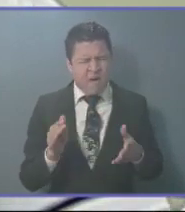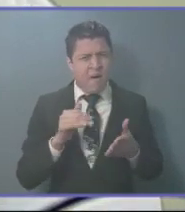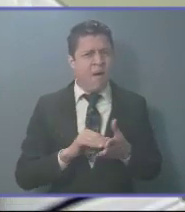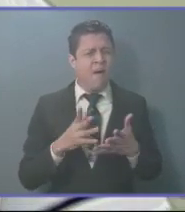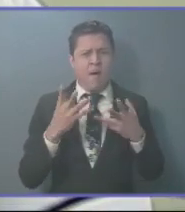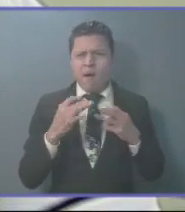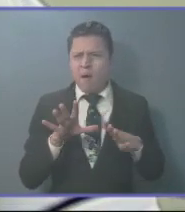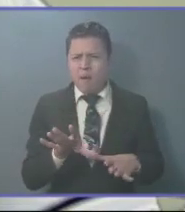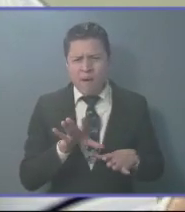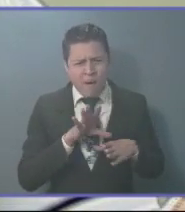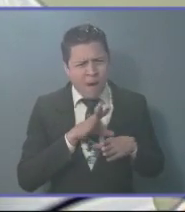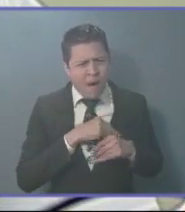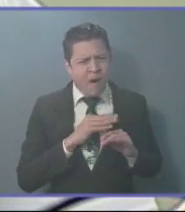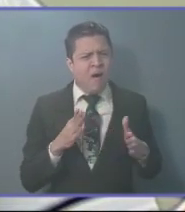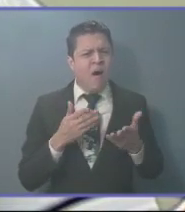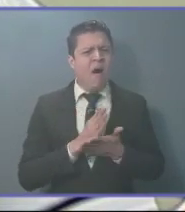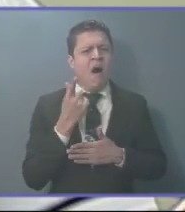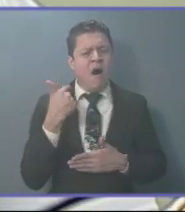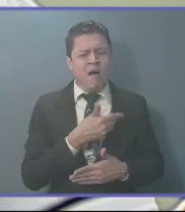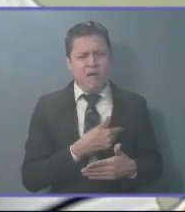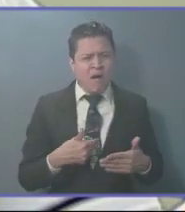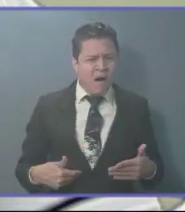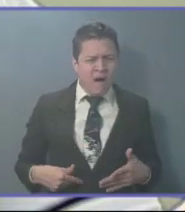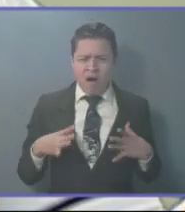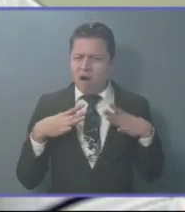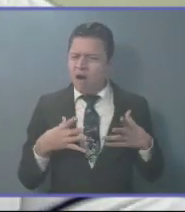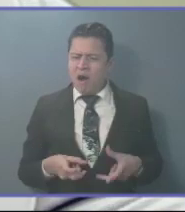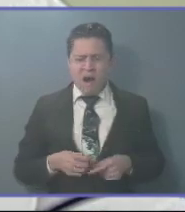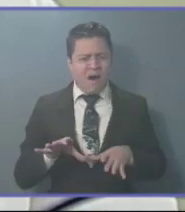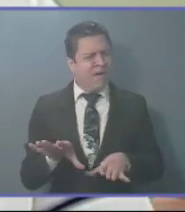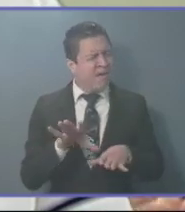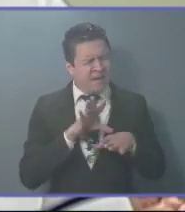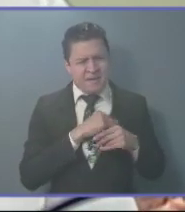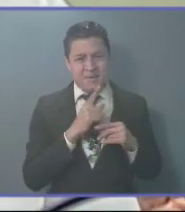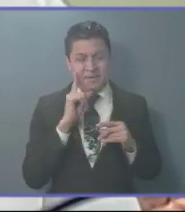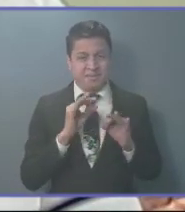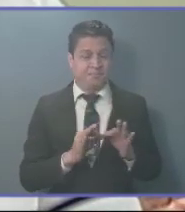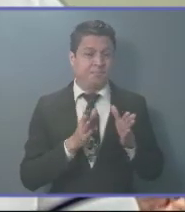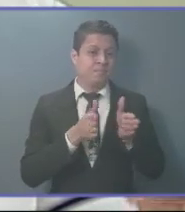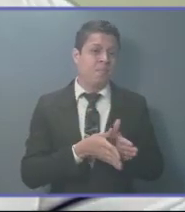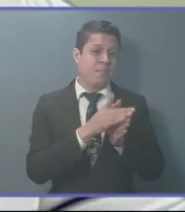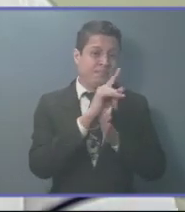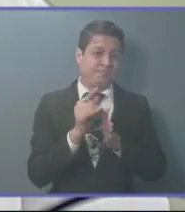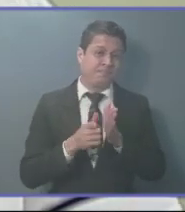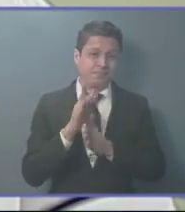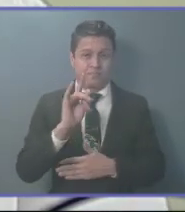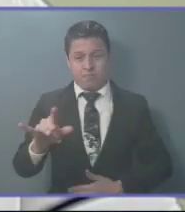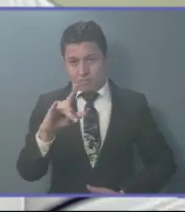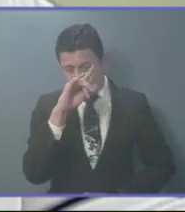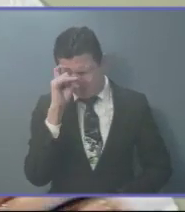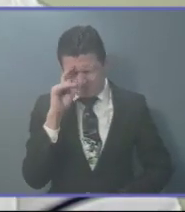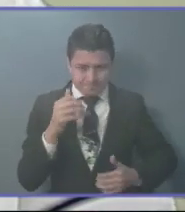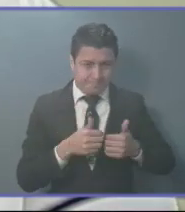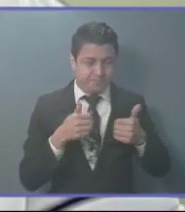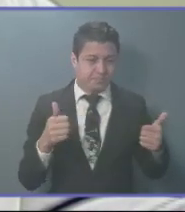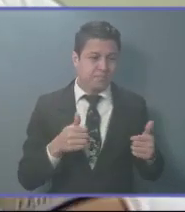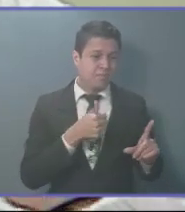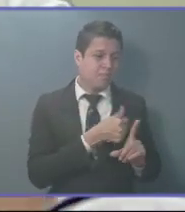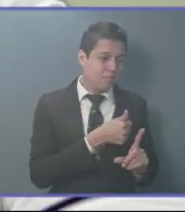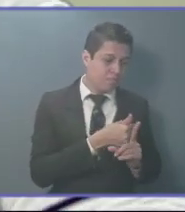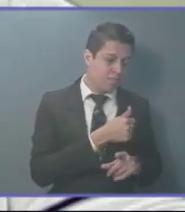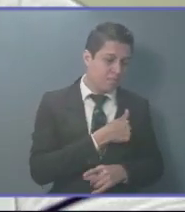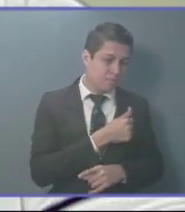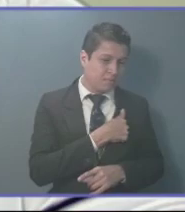quiere aceptar por parte del Ejecutivo que hay una separación de poderes y que en este caso legislar es